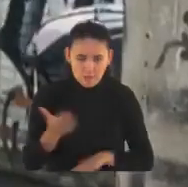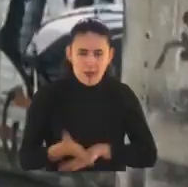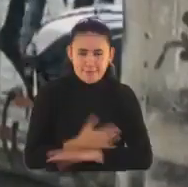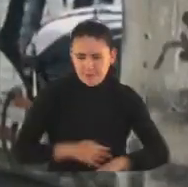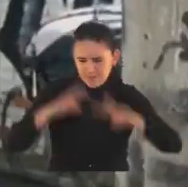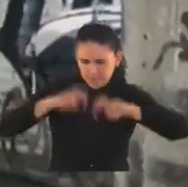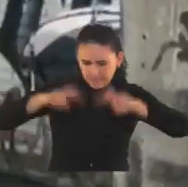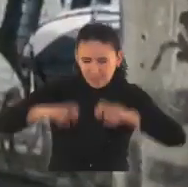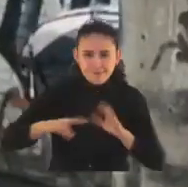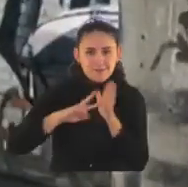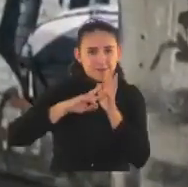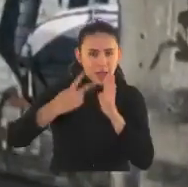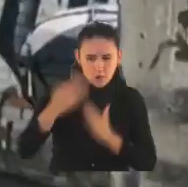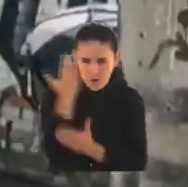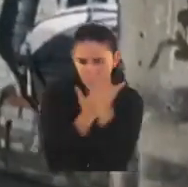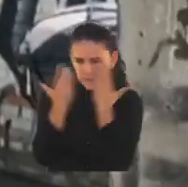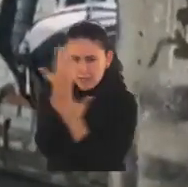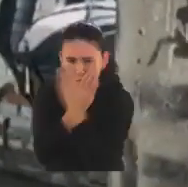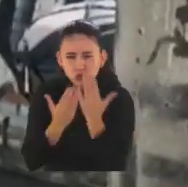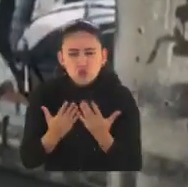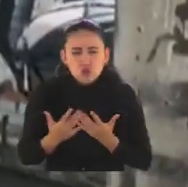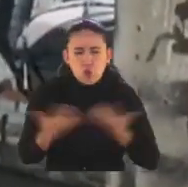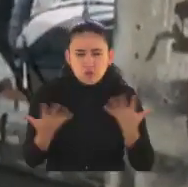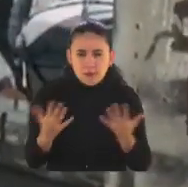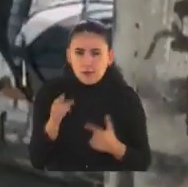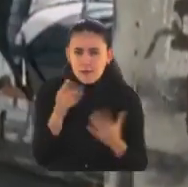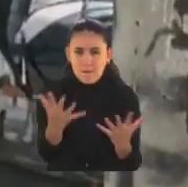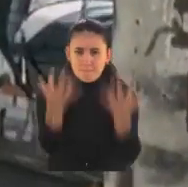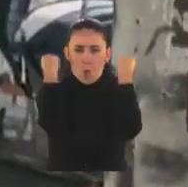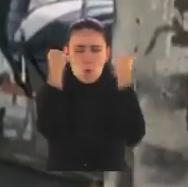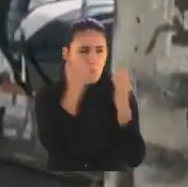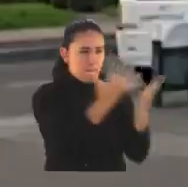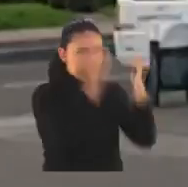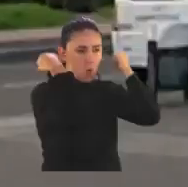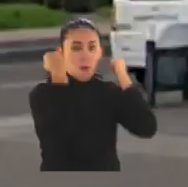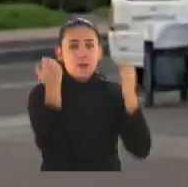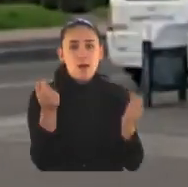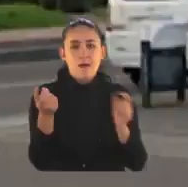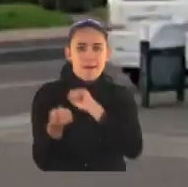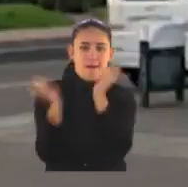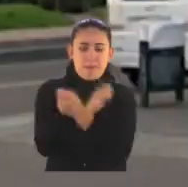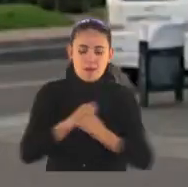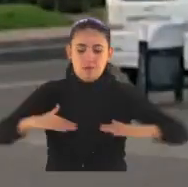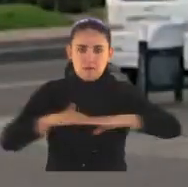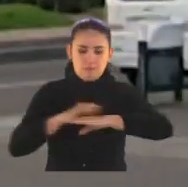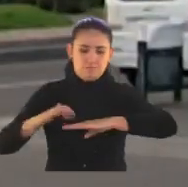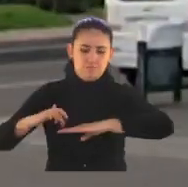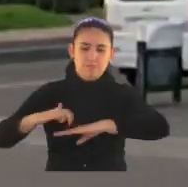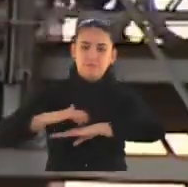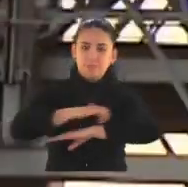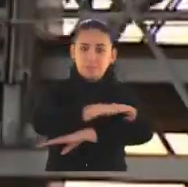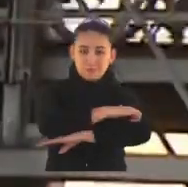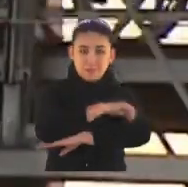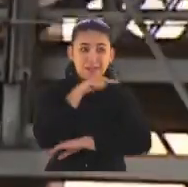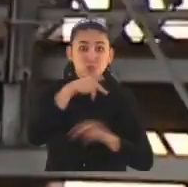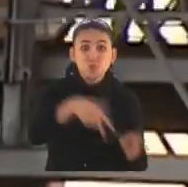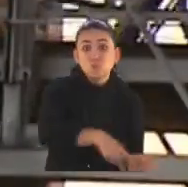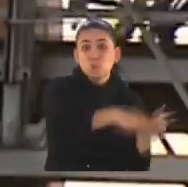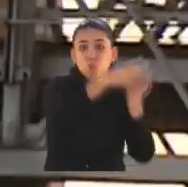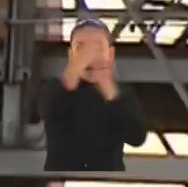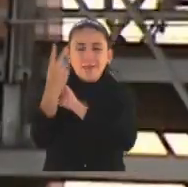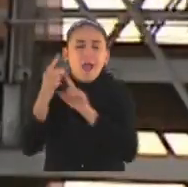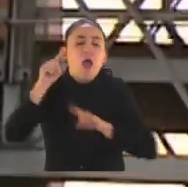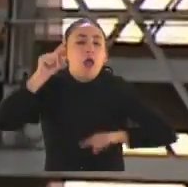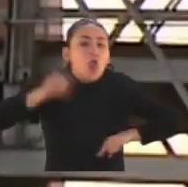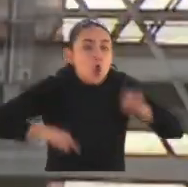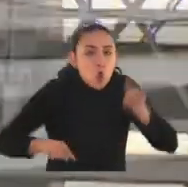hará el distrito, revisará dónde se pueden hacer pasos seguros a nivel. El proyecto de acuerdo plantea que se reemplacen puentes peatonales en algunas